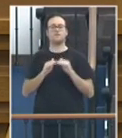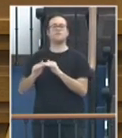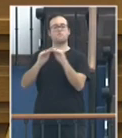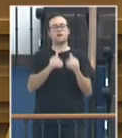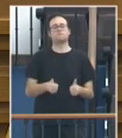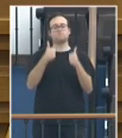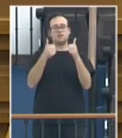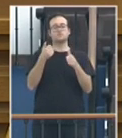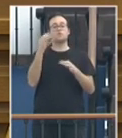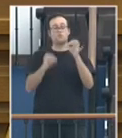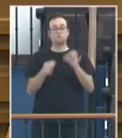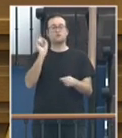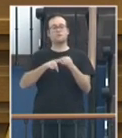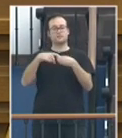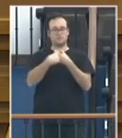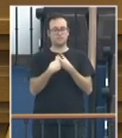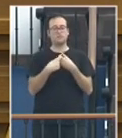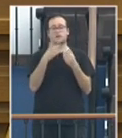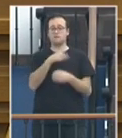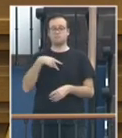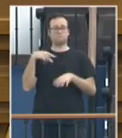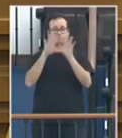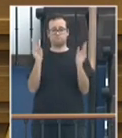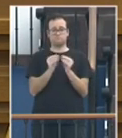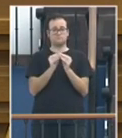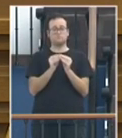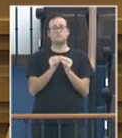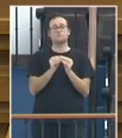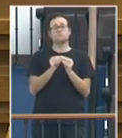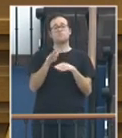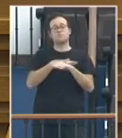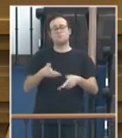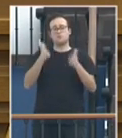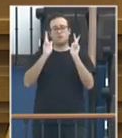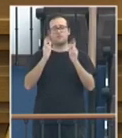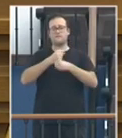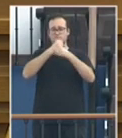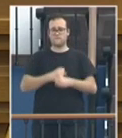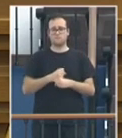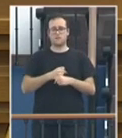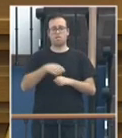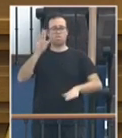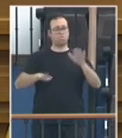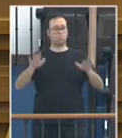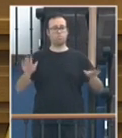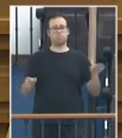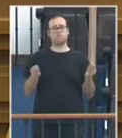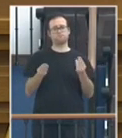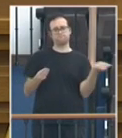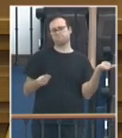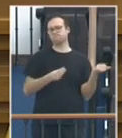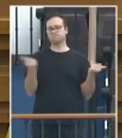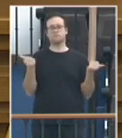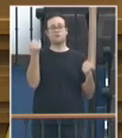justa y participativa, y en definitiva, una democracia más consolidada donde no existan desigualdades entre las personas, mujeres y